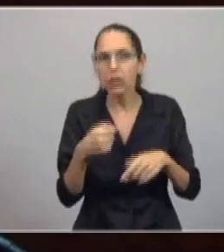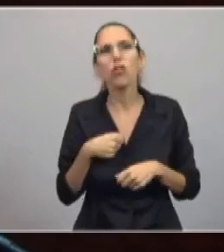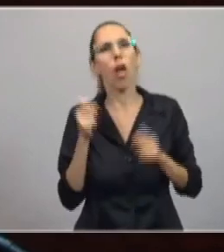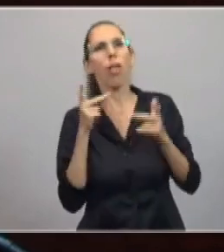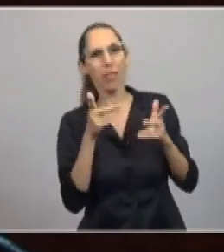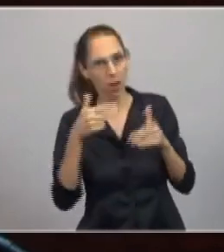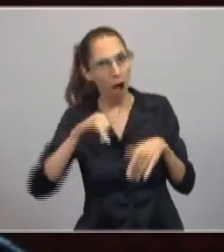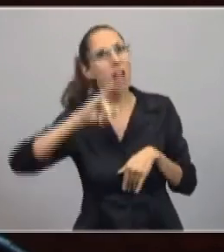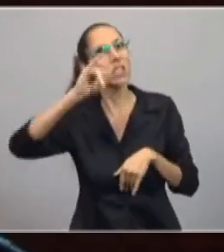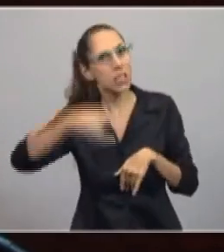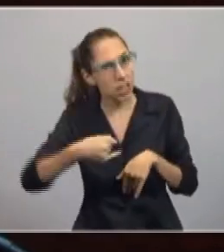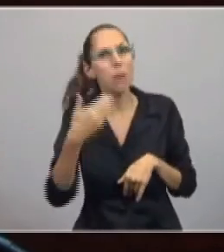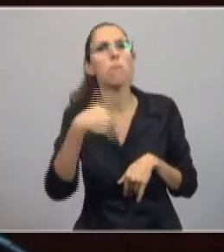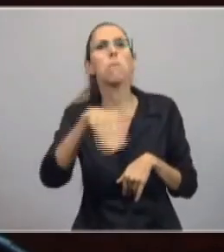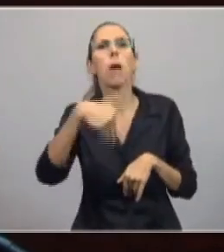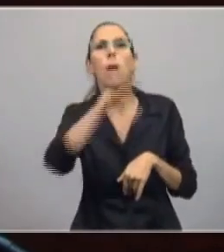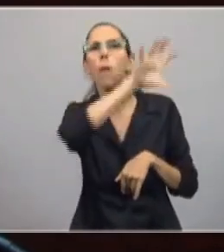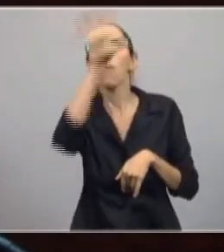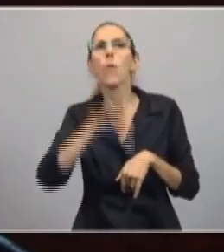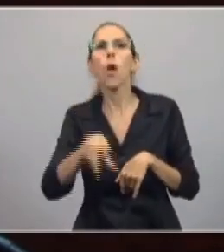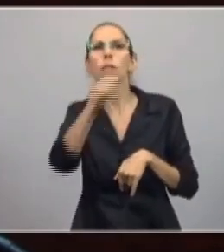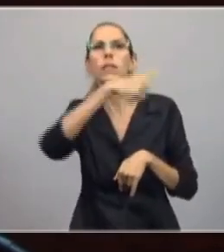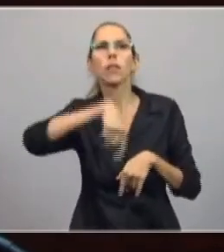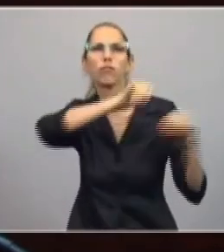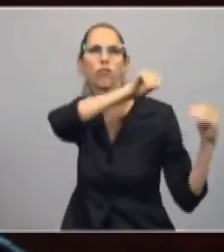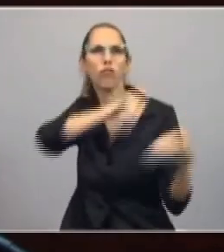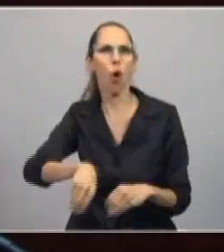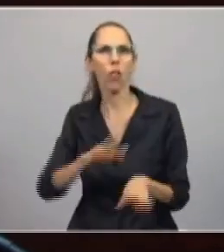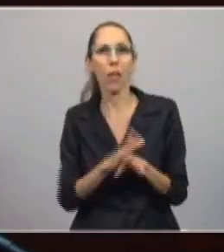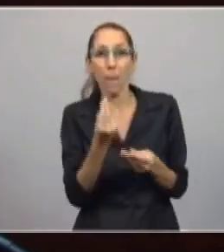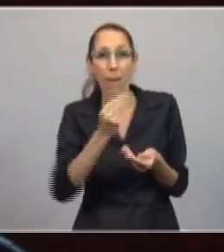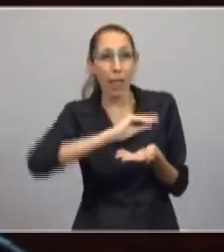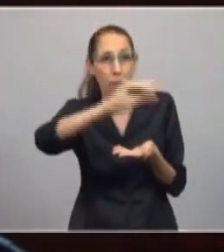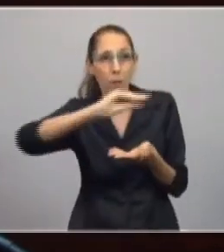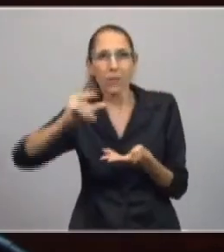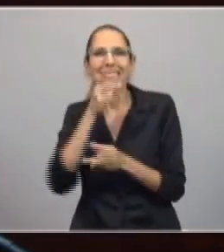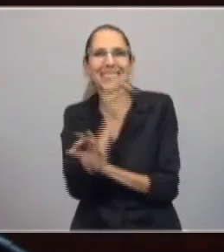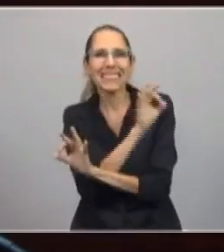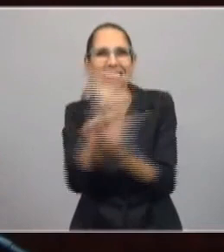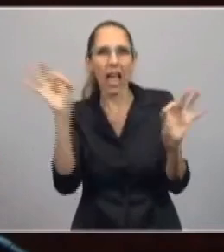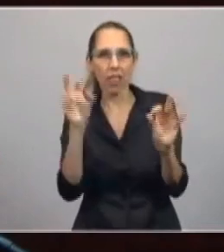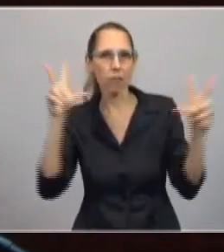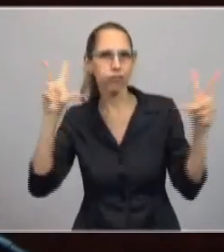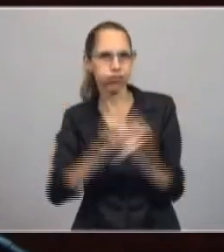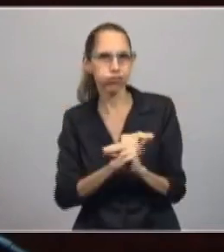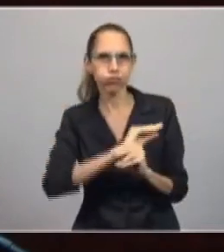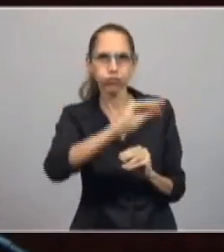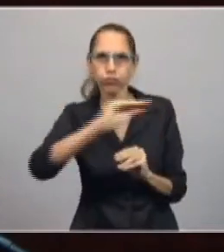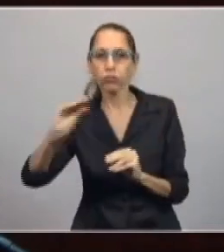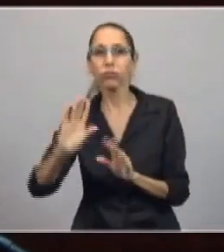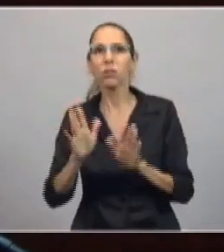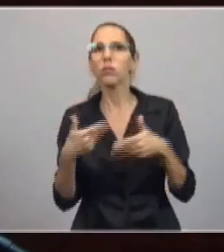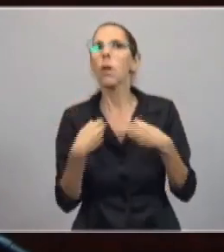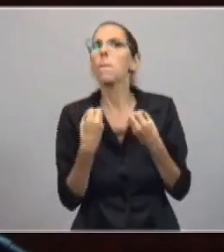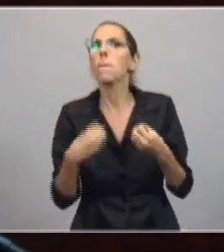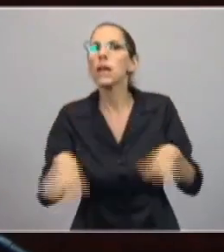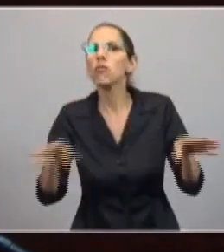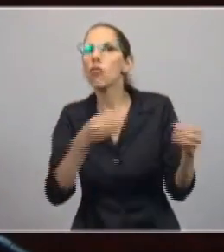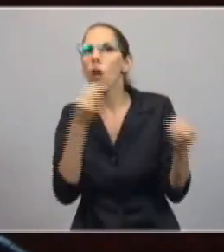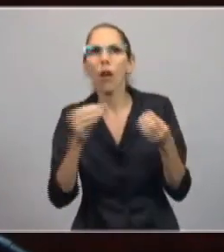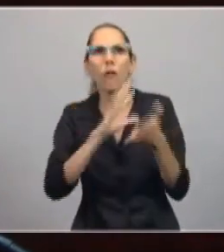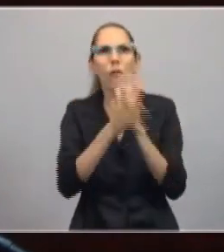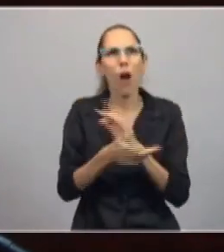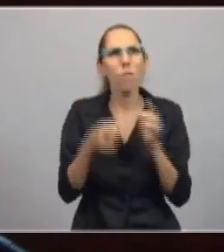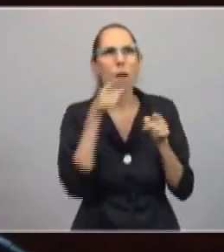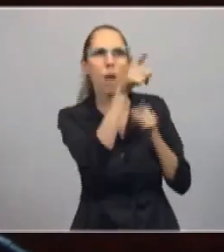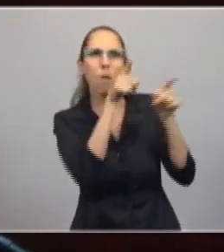fundir a las provincias, que las iba a dejar sin un peso. Comenzó entonces una andanada de agresiones hacia los gobernadores, los